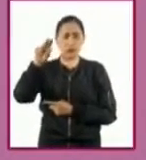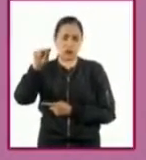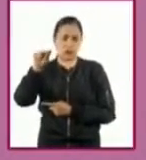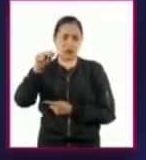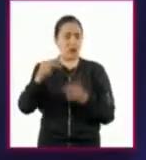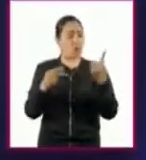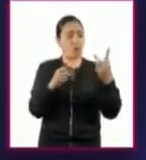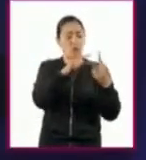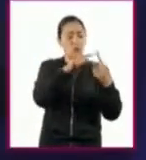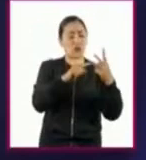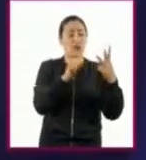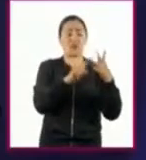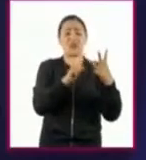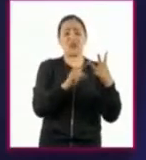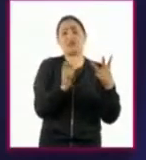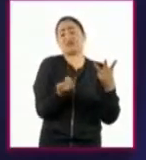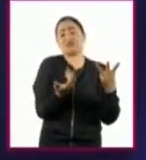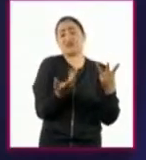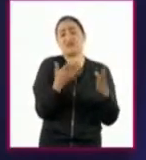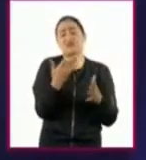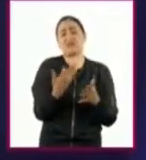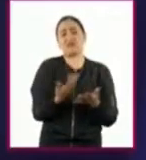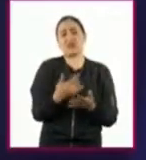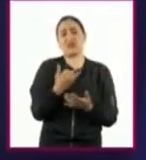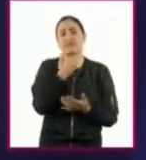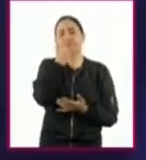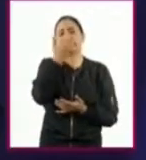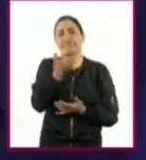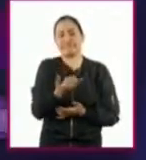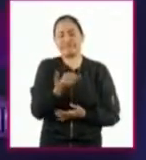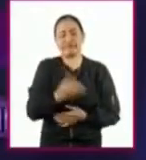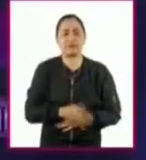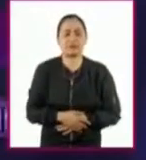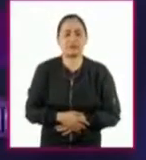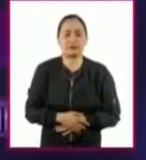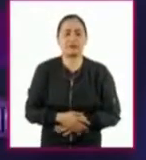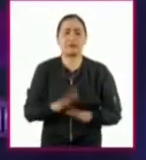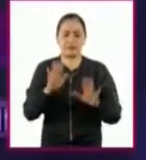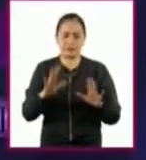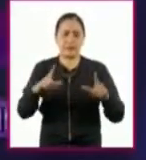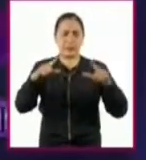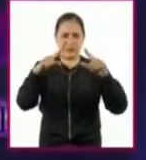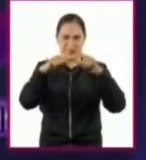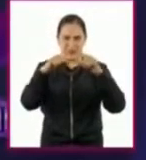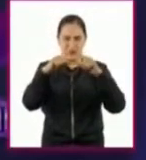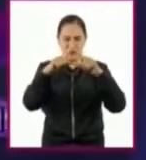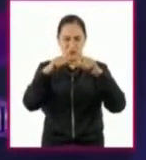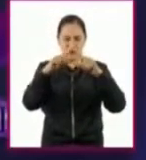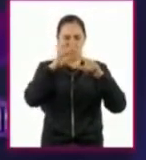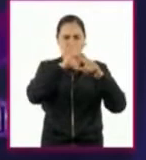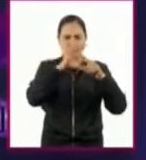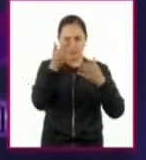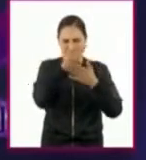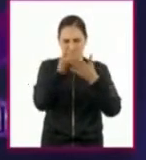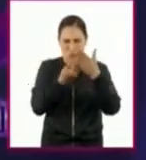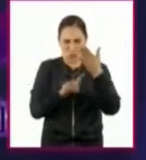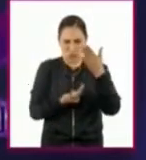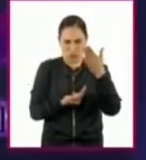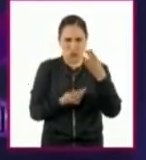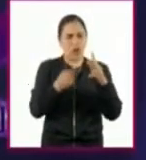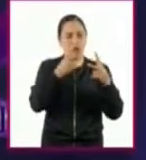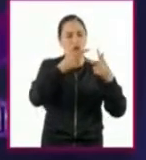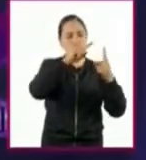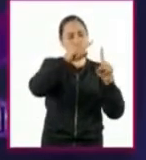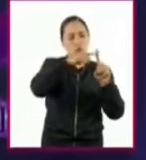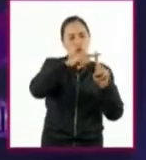grados. Recapitulemos. Vimos que para construir un triángulo, una condición es que la suma de las medidas de